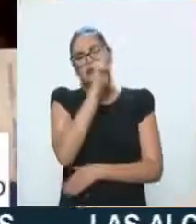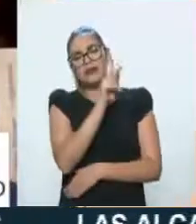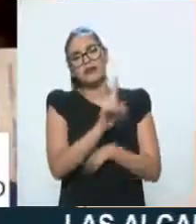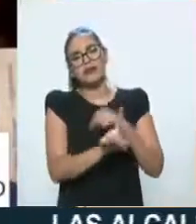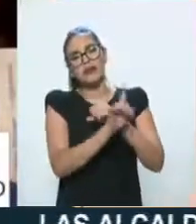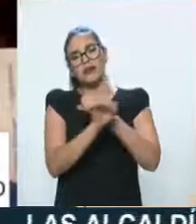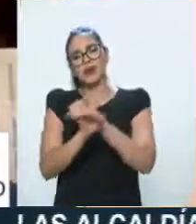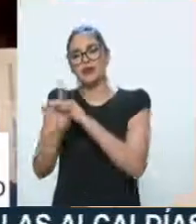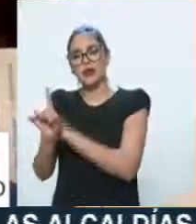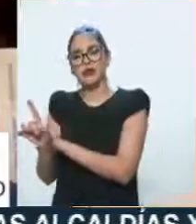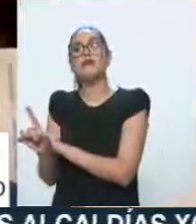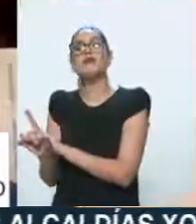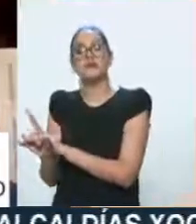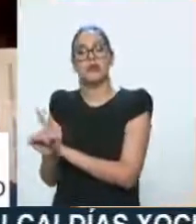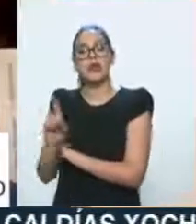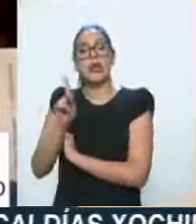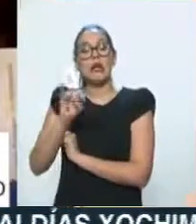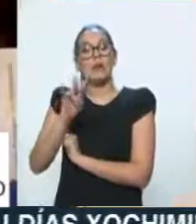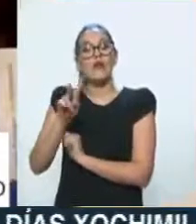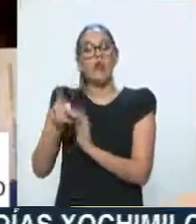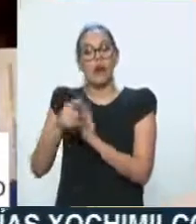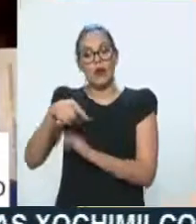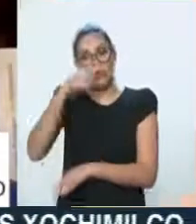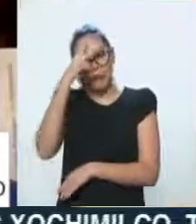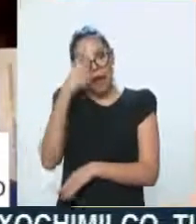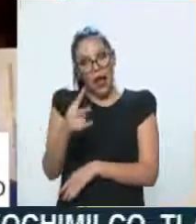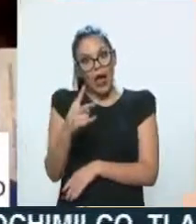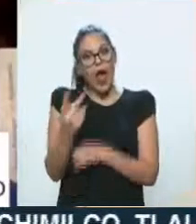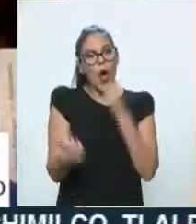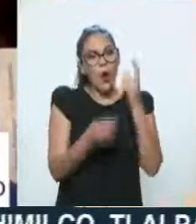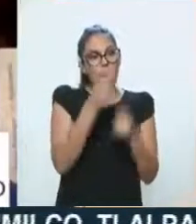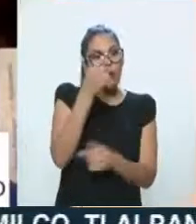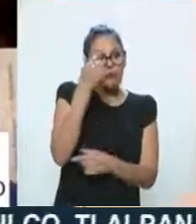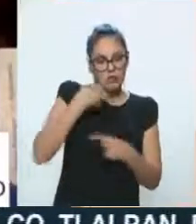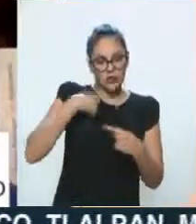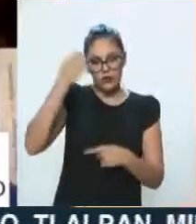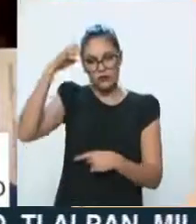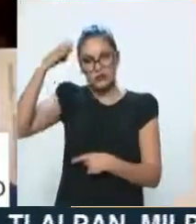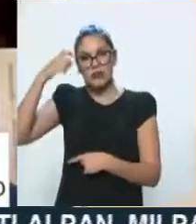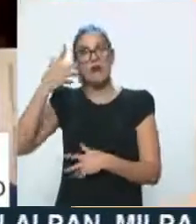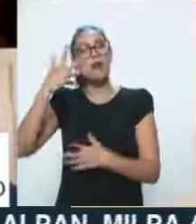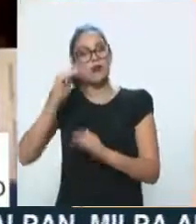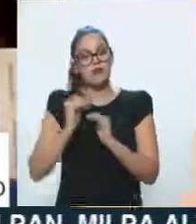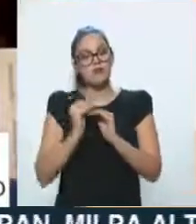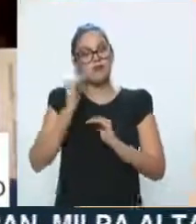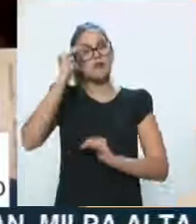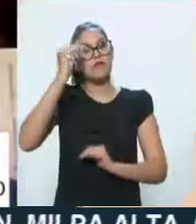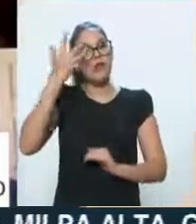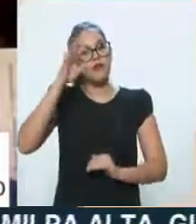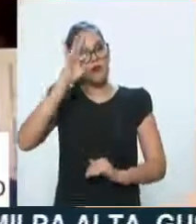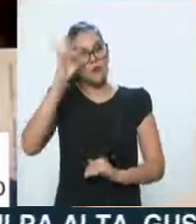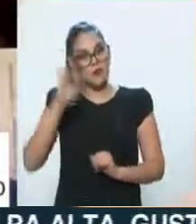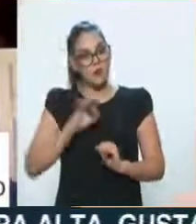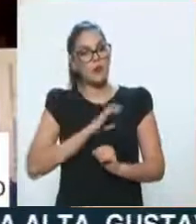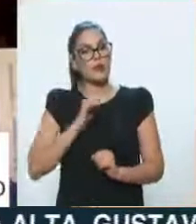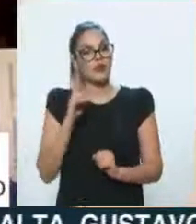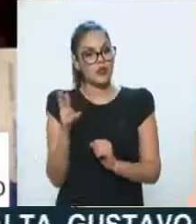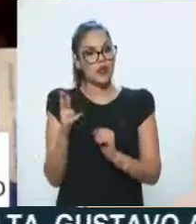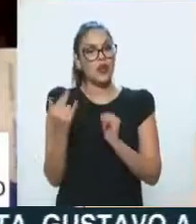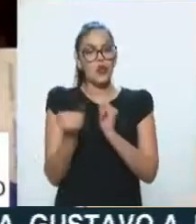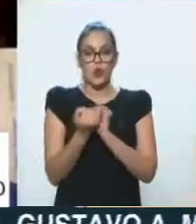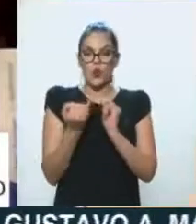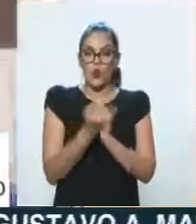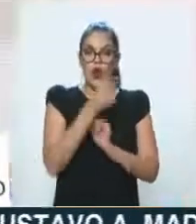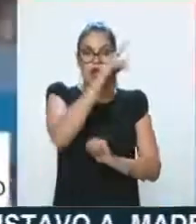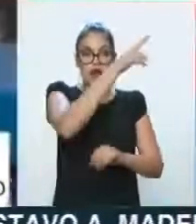una contracción del PIB muy importante en México. Algunos analistas estiman que va a llegar hasta 10% la contracción. También va a haber una contracción